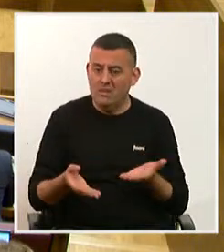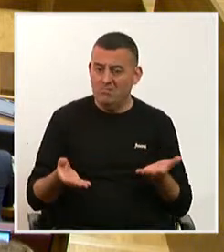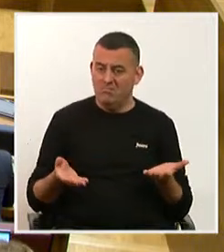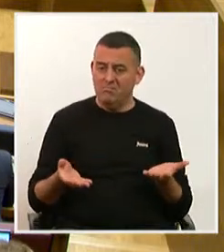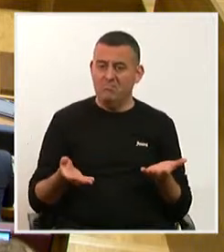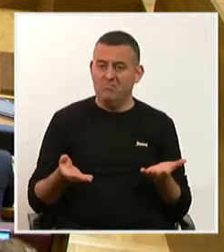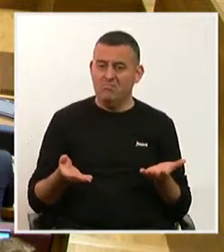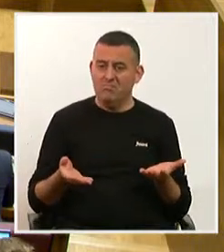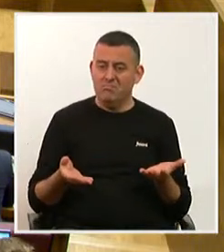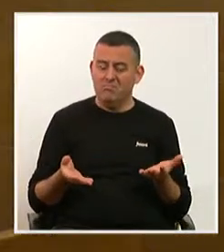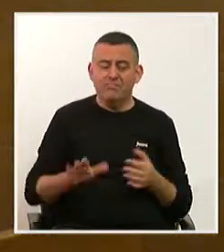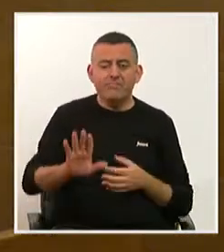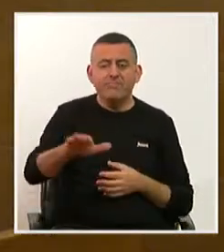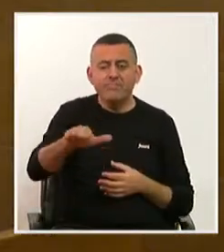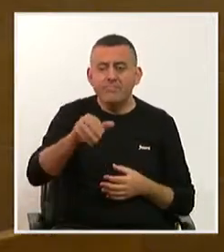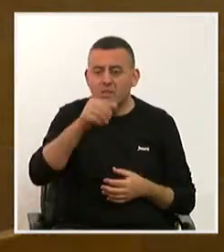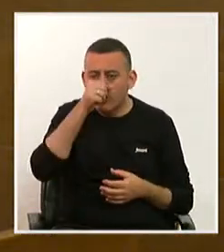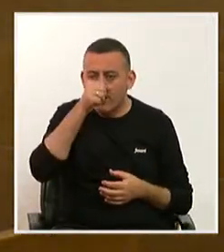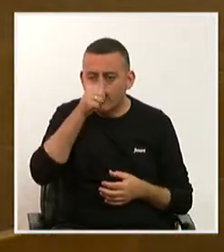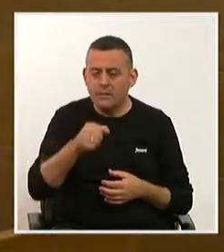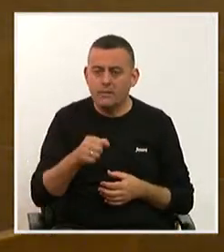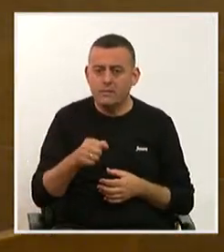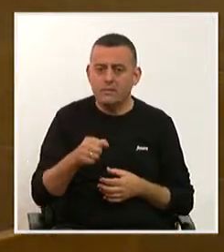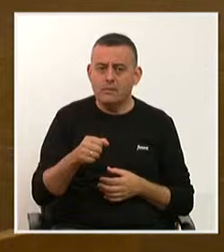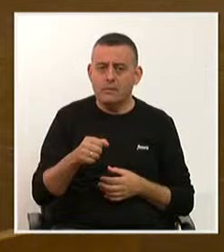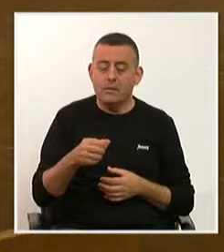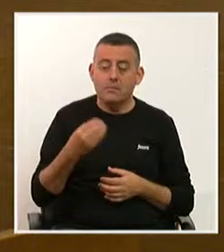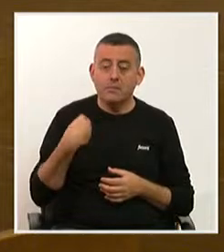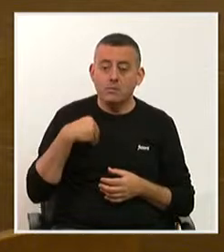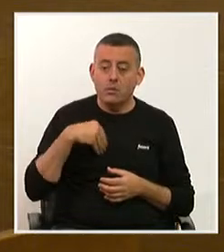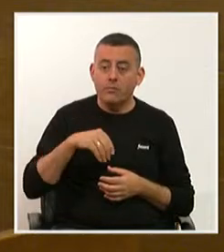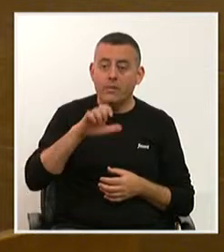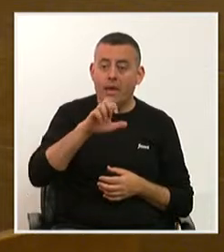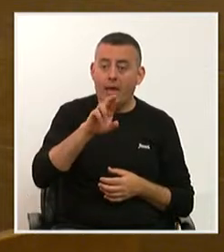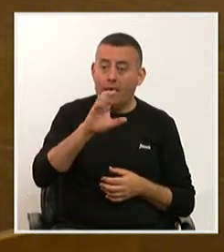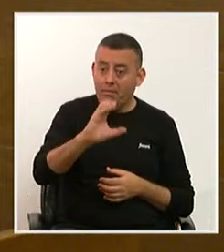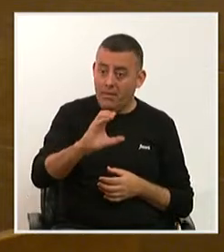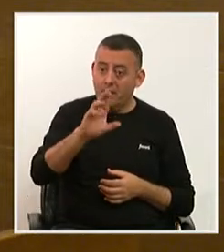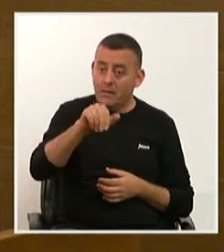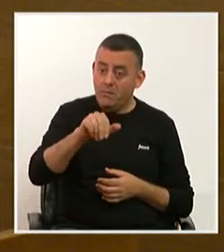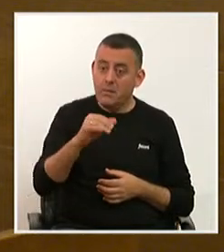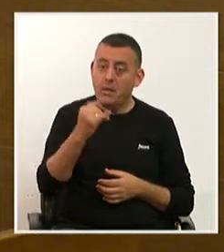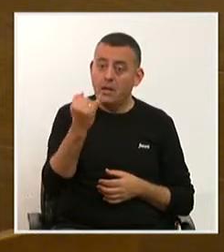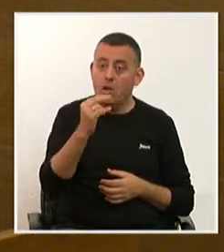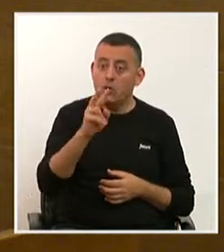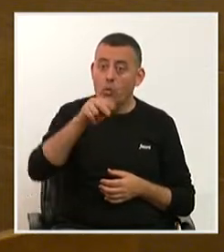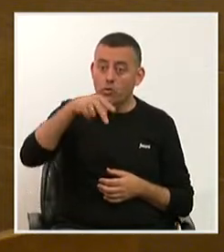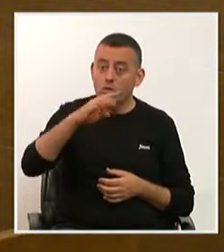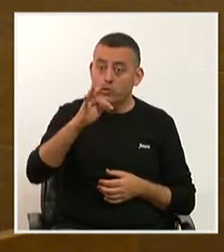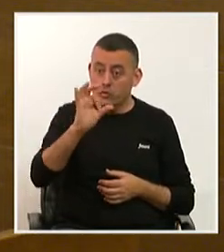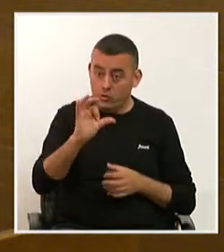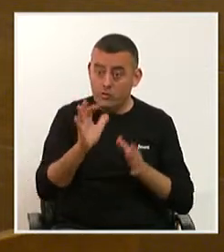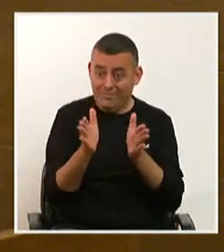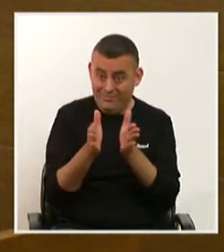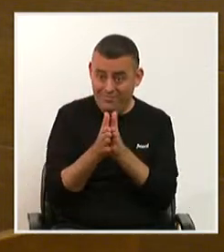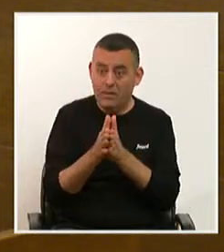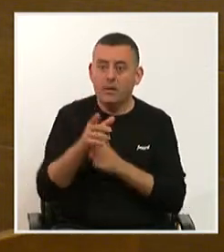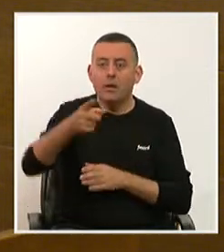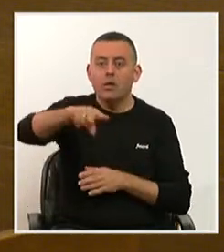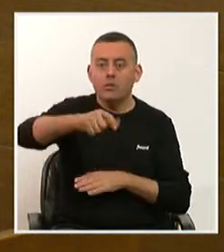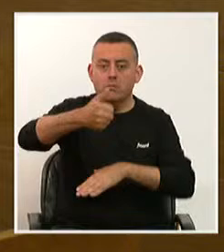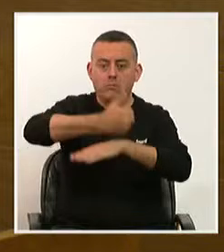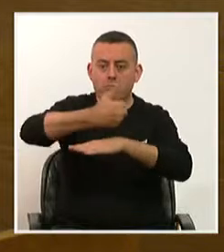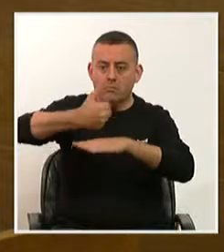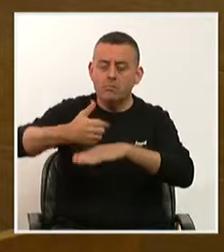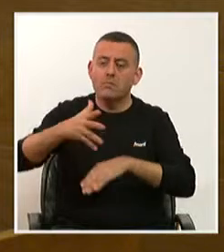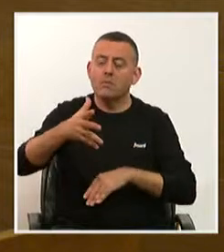socialistas estos mismos dirigentes de rc y uns que hoy son sus socios quisieron en 2017 crear un nuevo